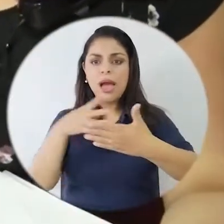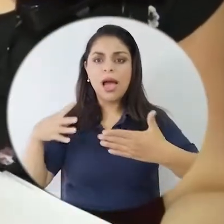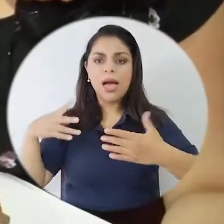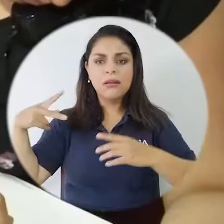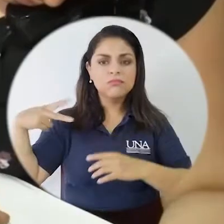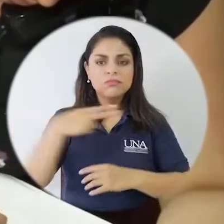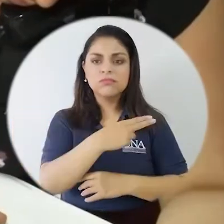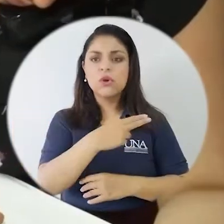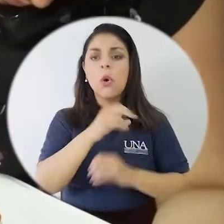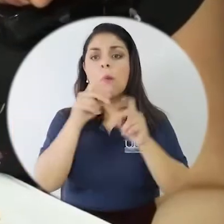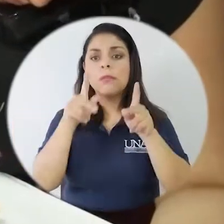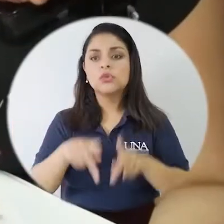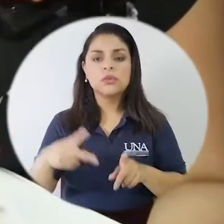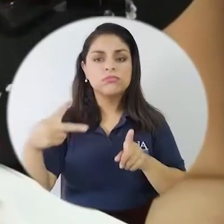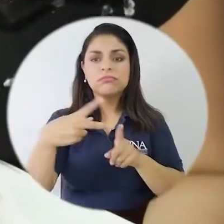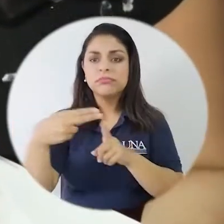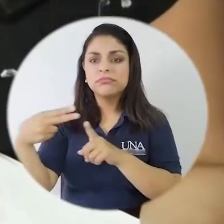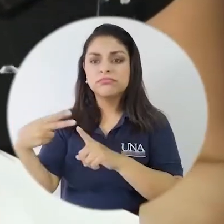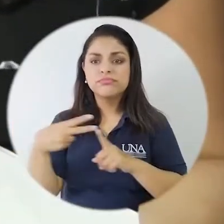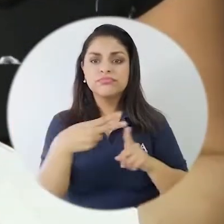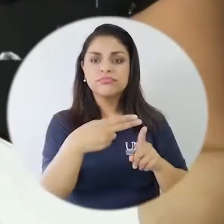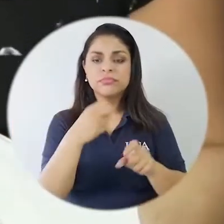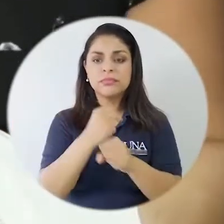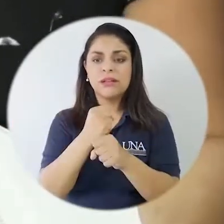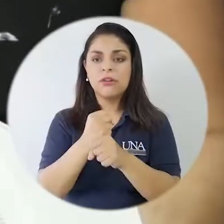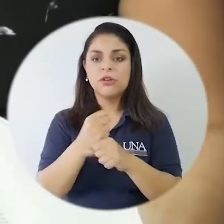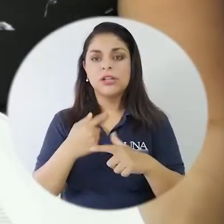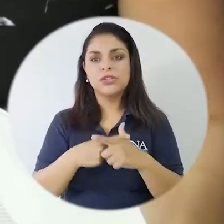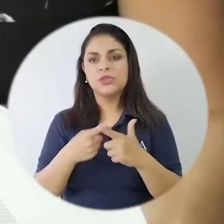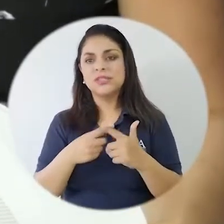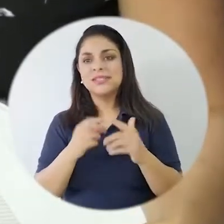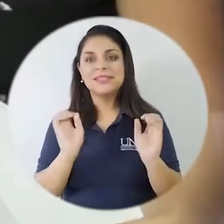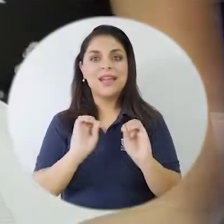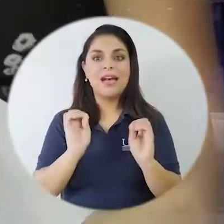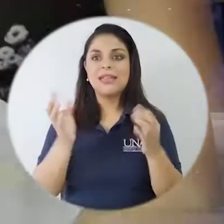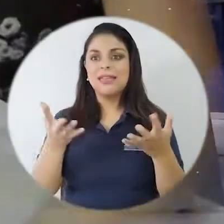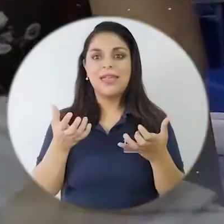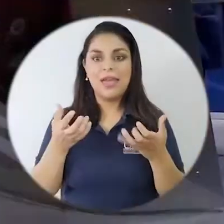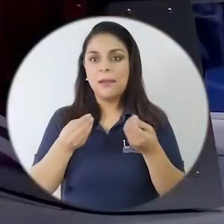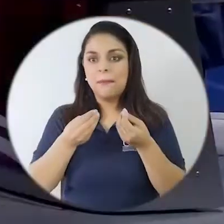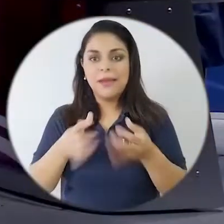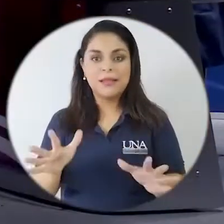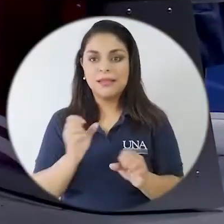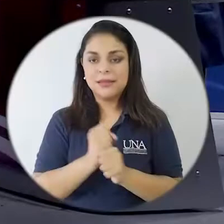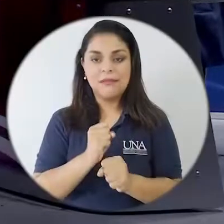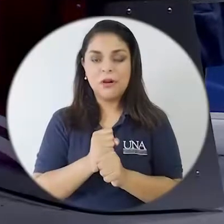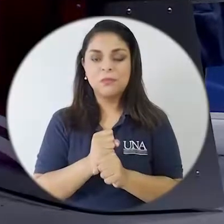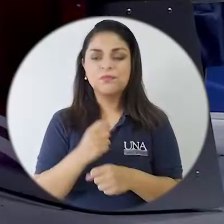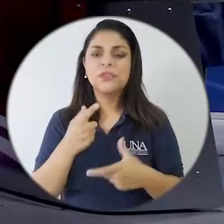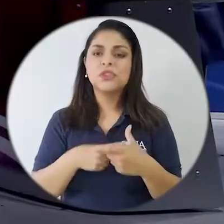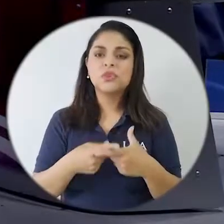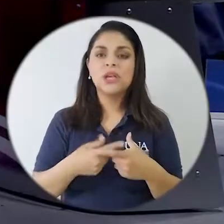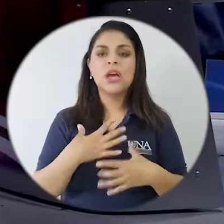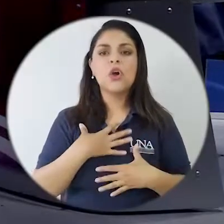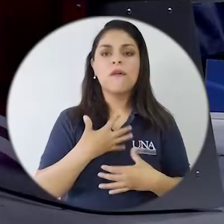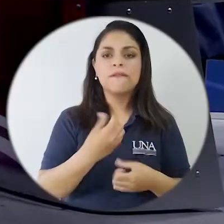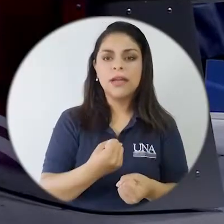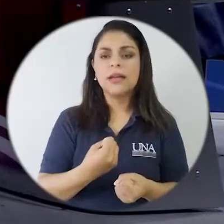de jornada, han habido gente que han perdido sus trabajos, entonces nadie quiere hacer algo para perder su trabajo.